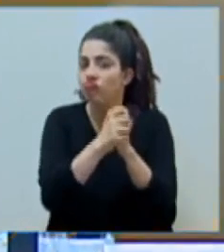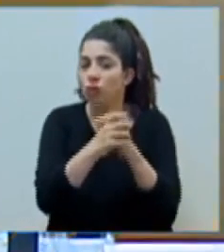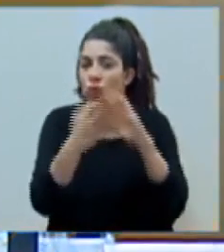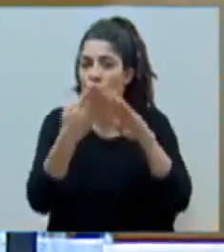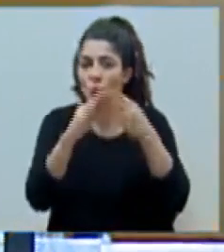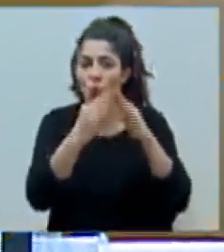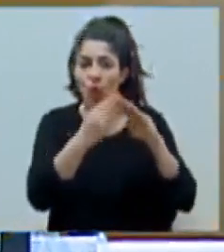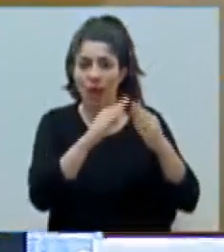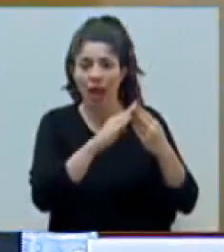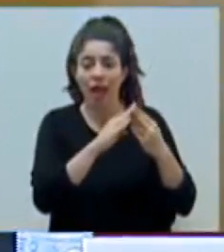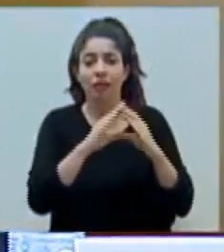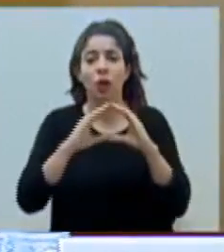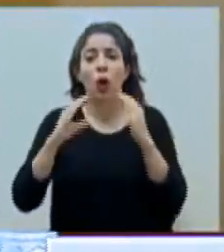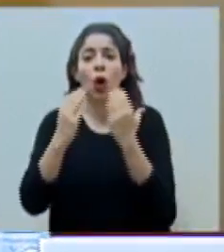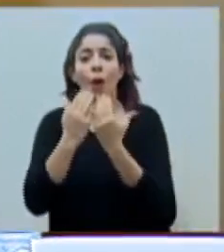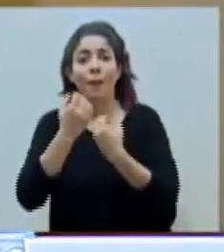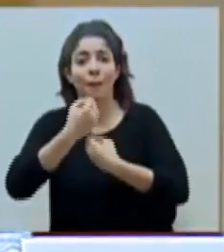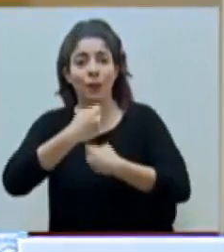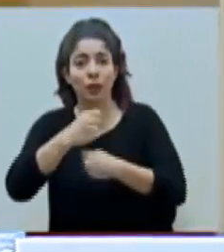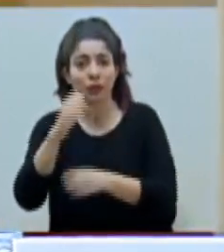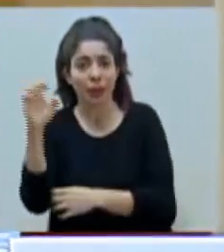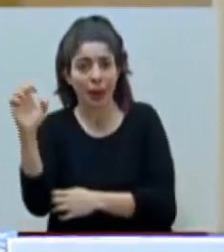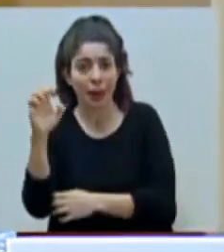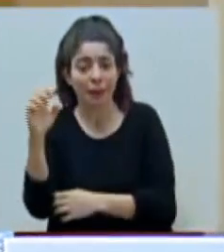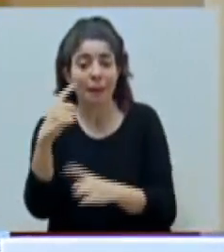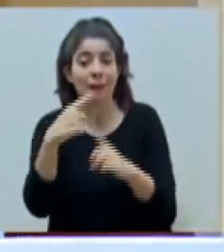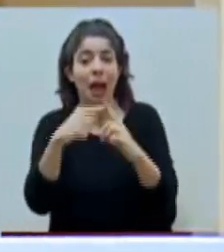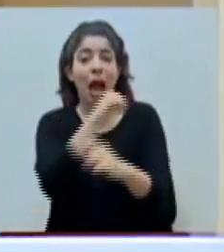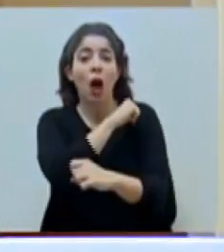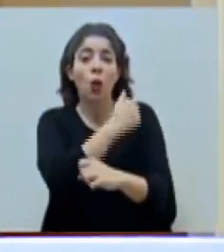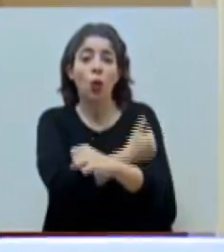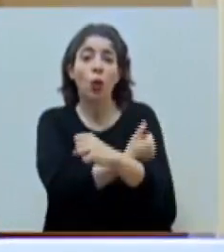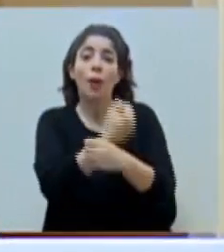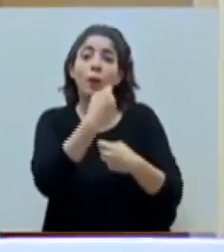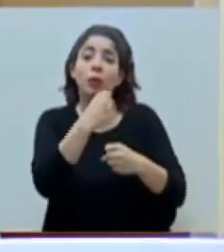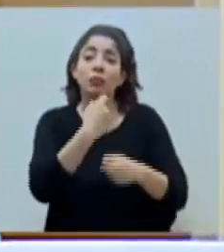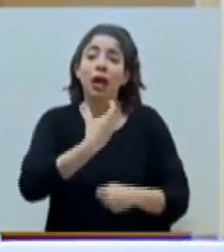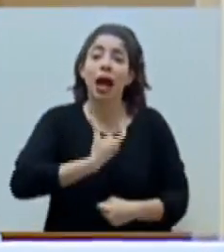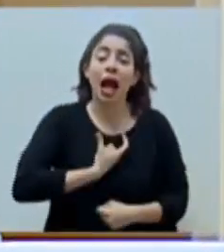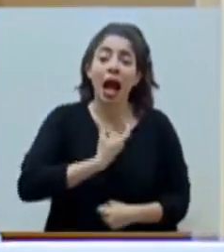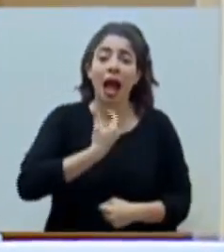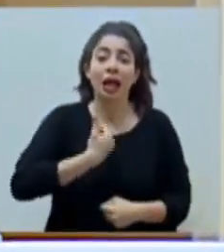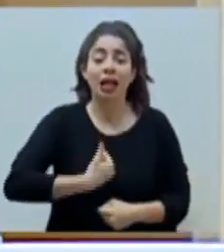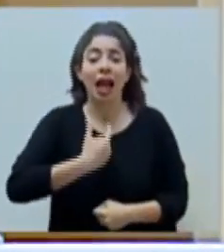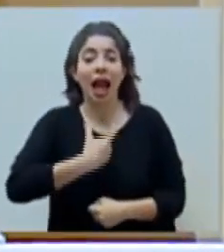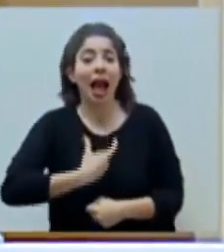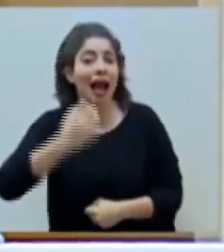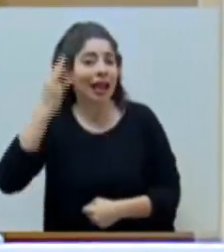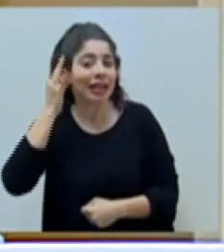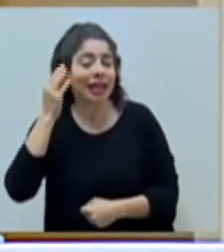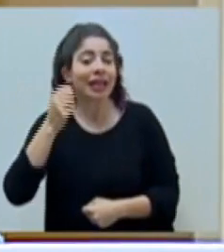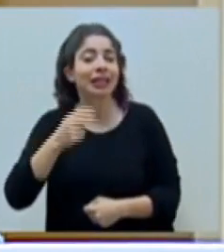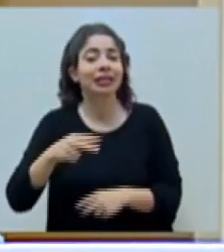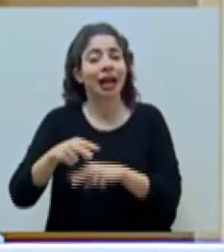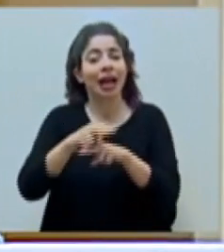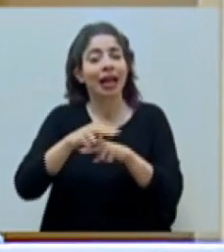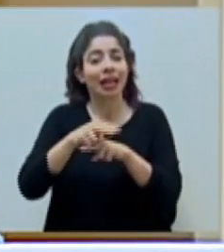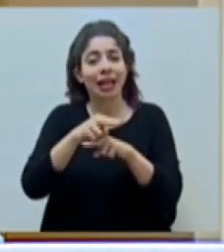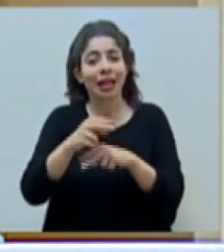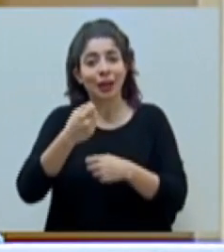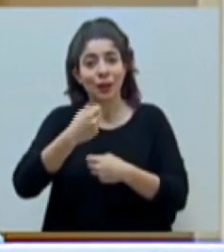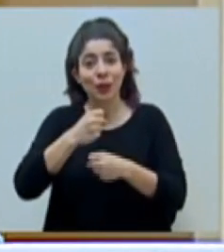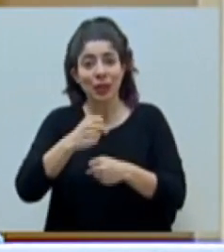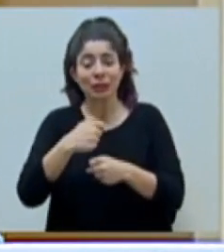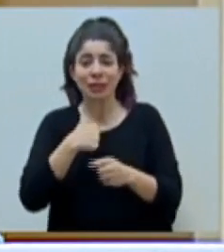comunidades, a los comités municipales de emergencia, a las autoridades municipales, alcaldes, alcaldesas, intendentes e intendentas